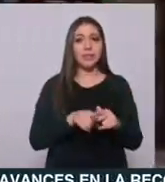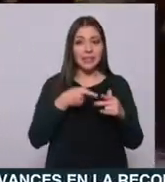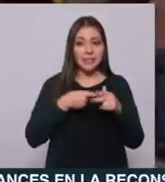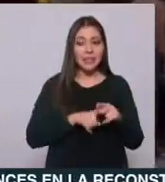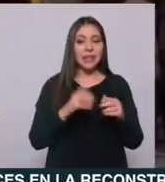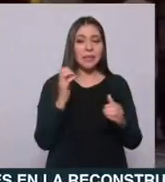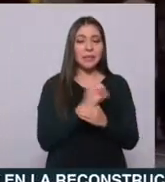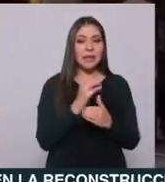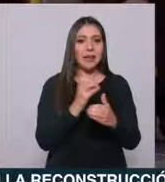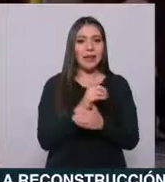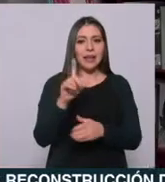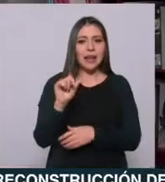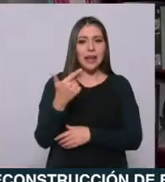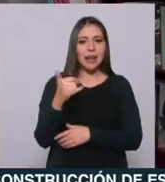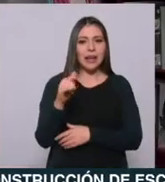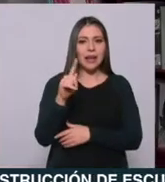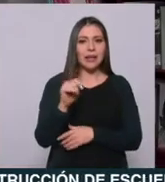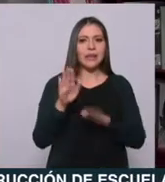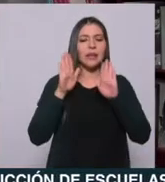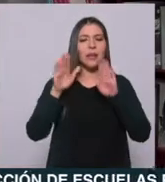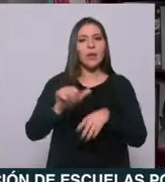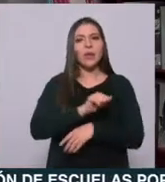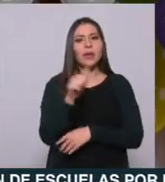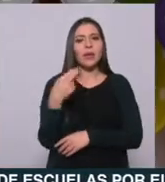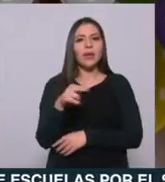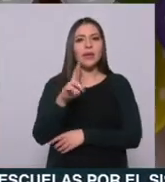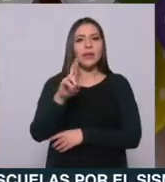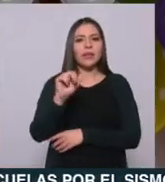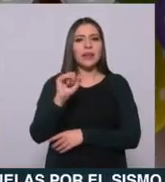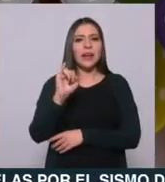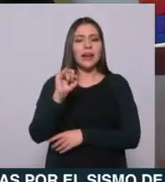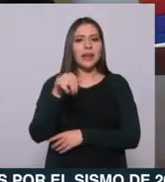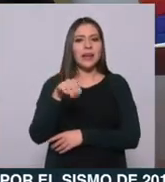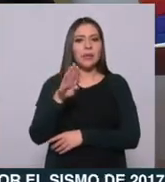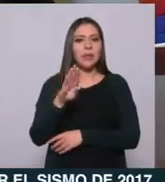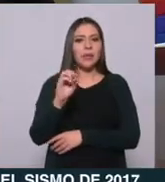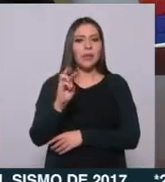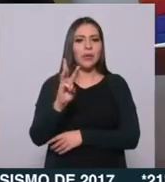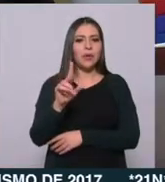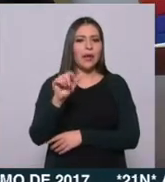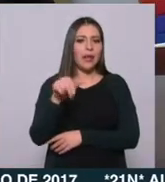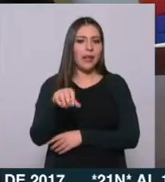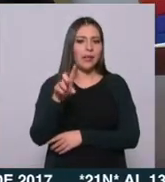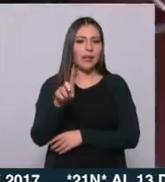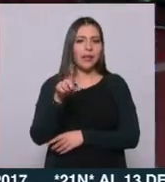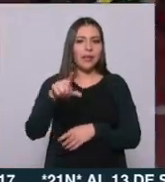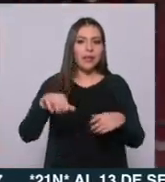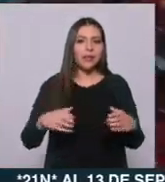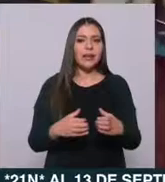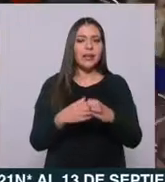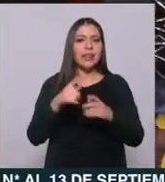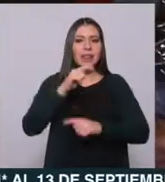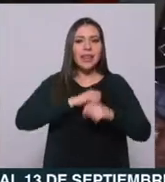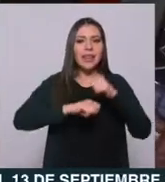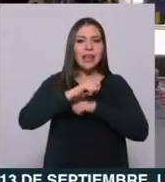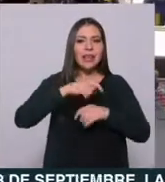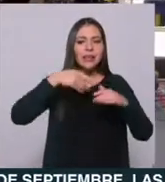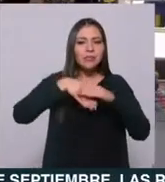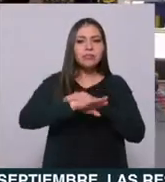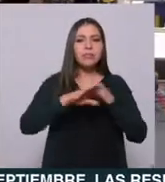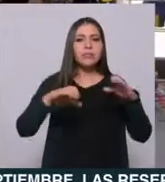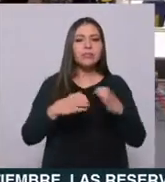La Gaita, llegó para quedarse Rainbowland, la única tienda de la comunidad LGBTTI de América